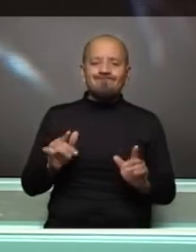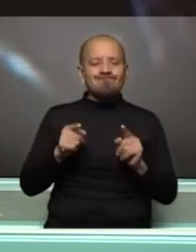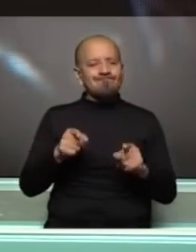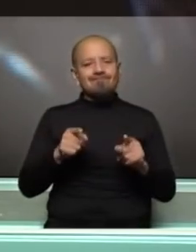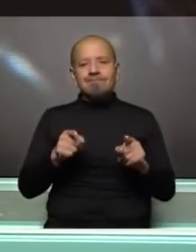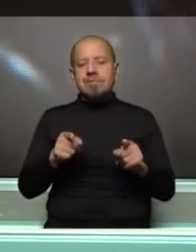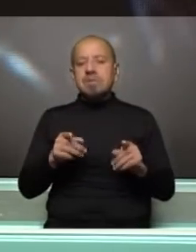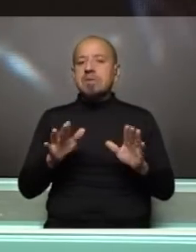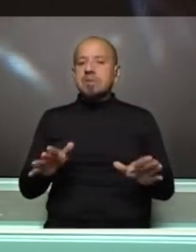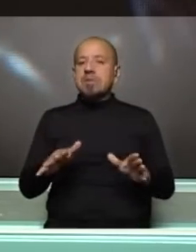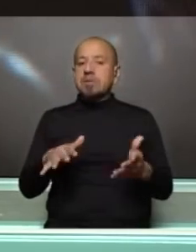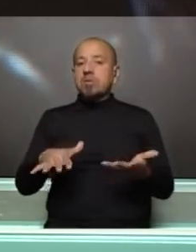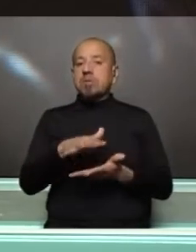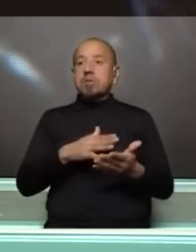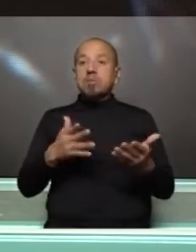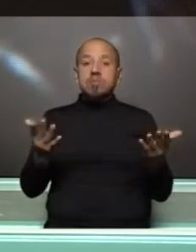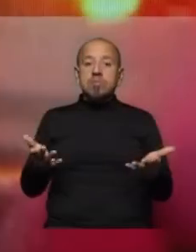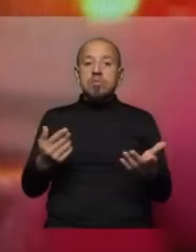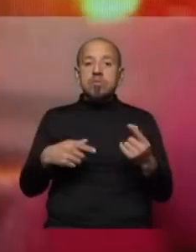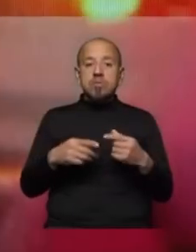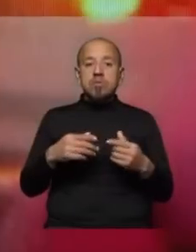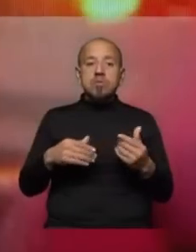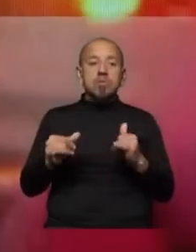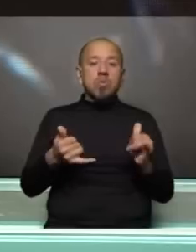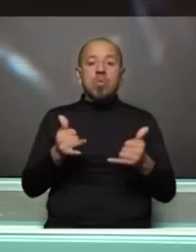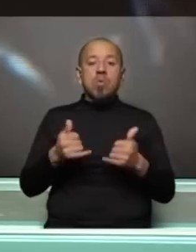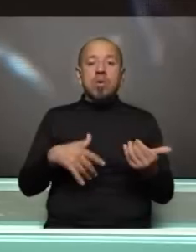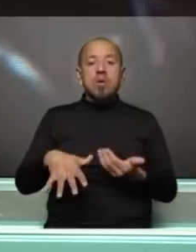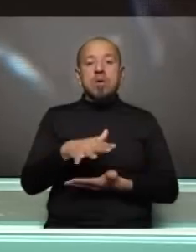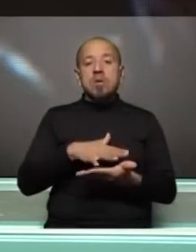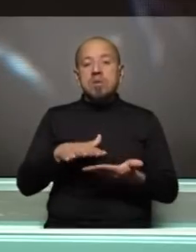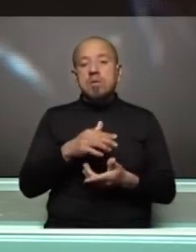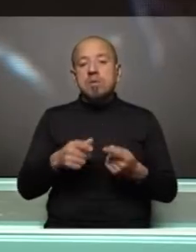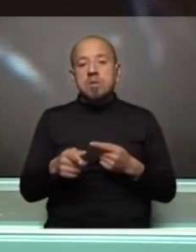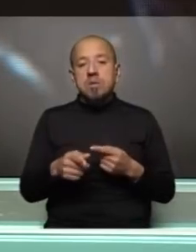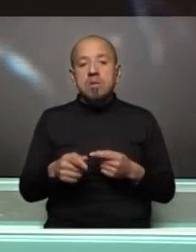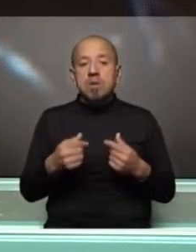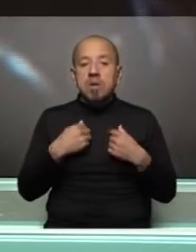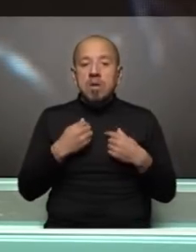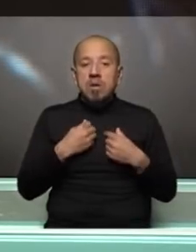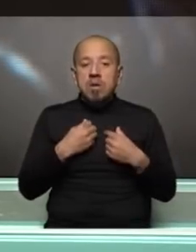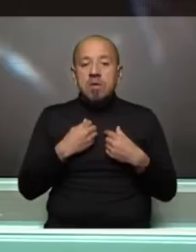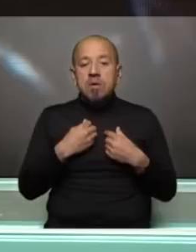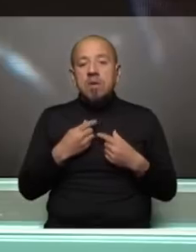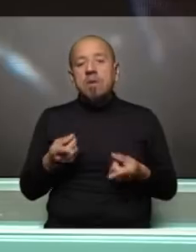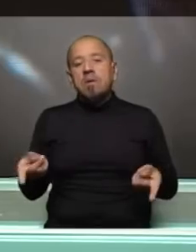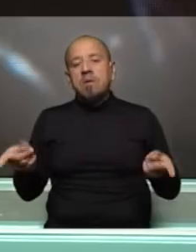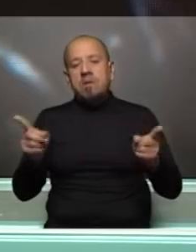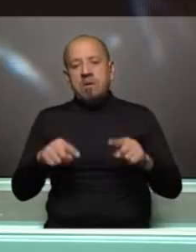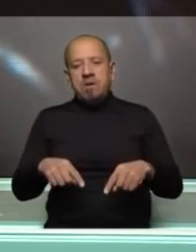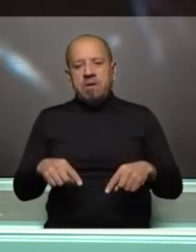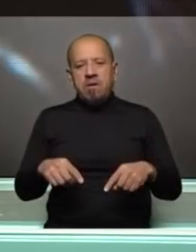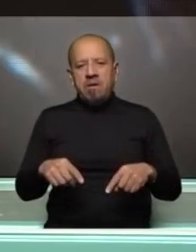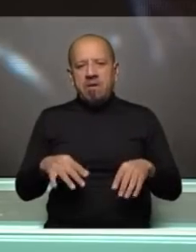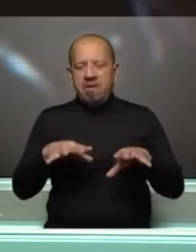actividades en lugares abierto por eso mismo jugar en Las Plazas por ejemplo jugar en Las Plazas lo que nosotros es volver este a